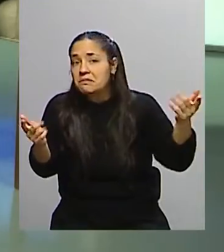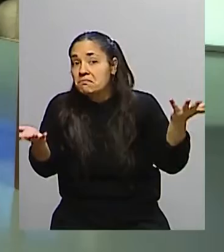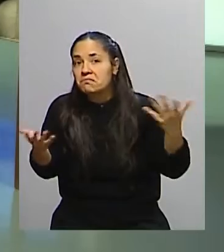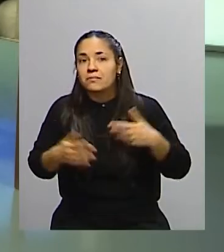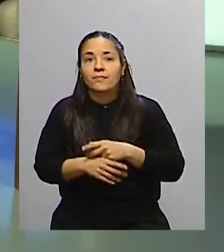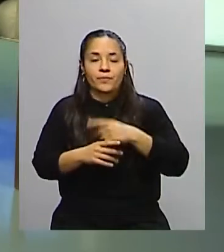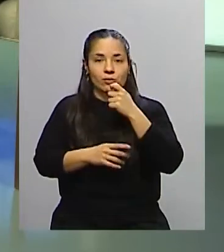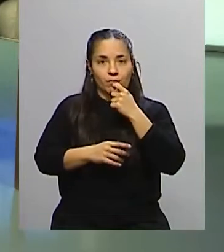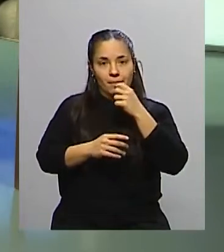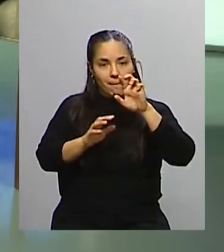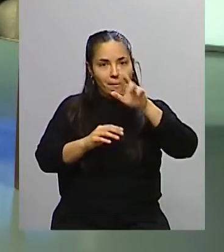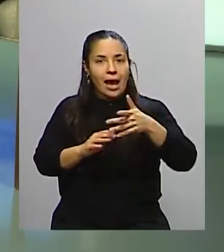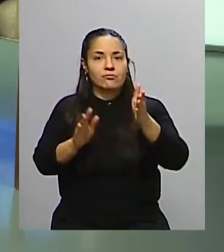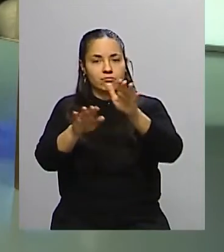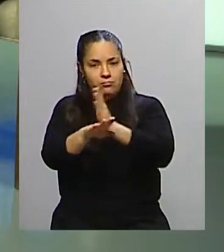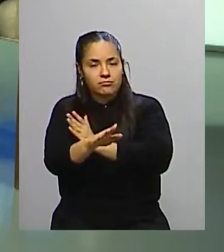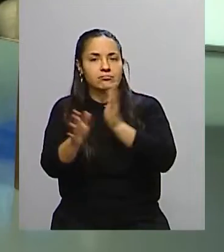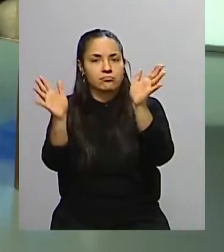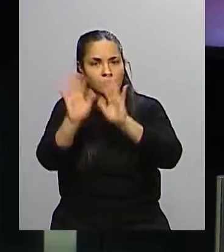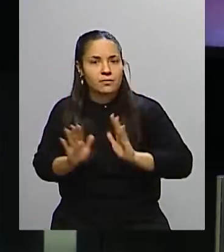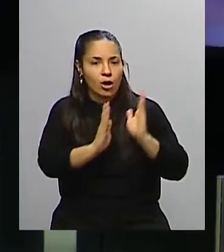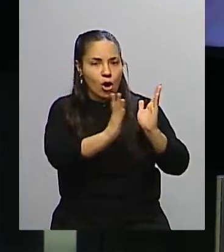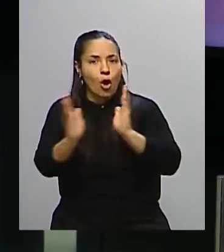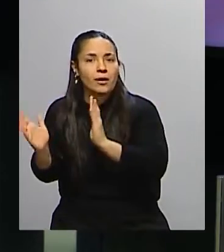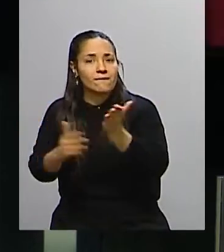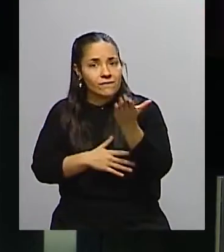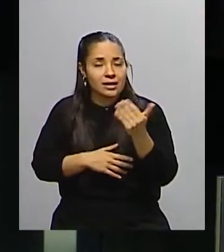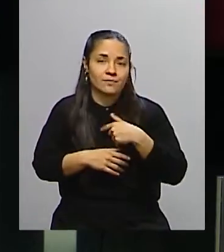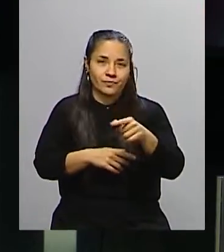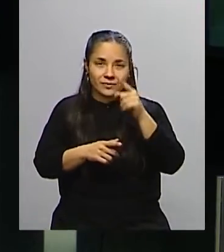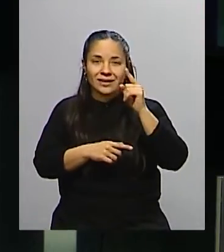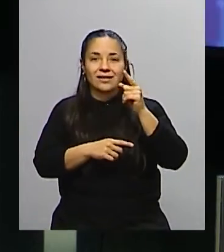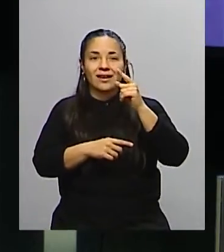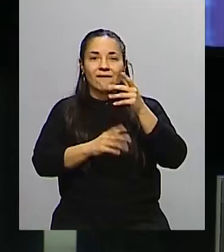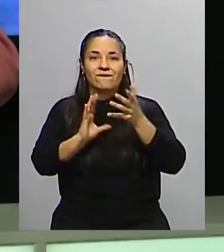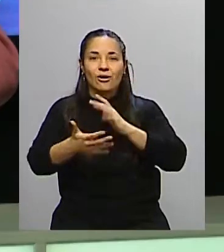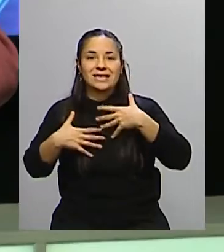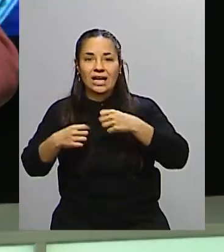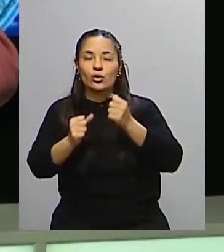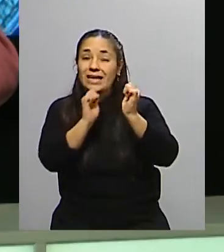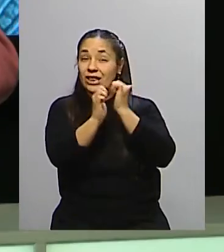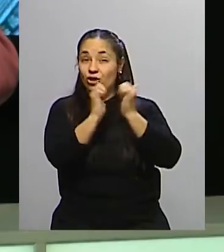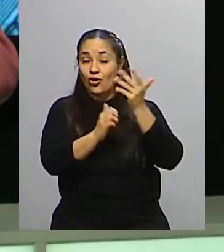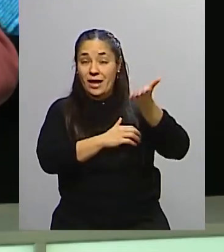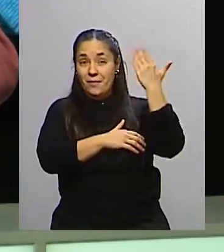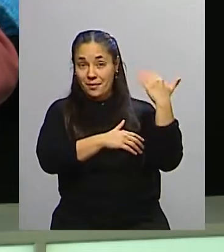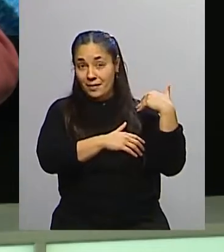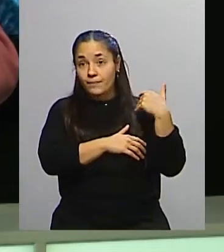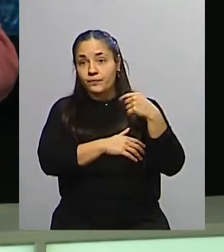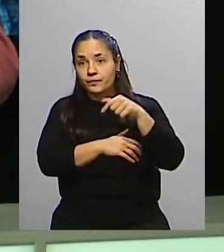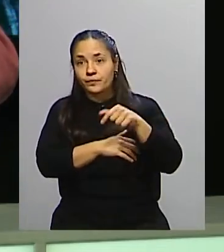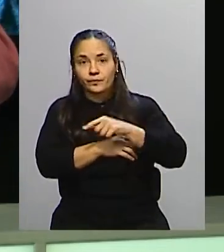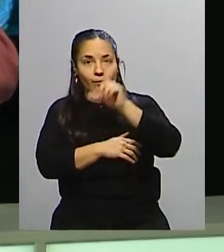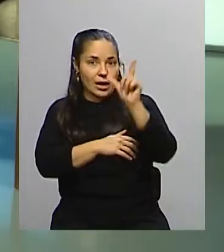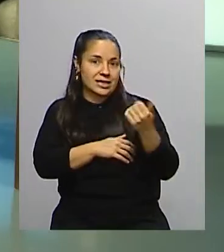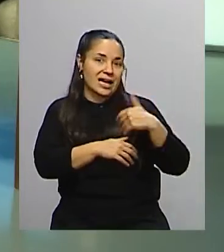de planificación, y si uno piensa cómo es la historia de nuestro sistema de salud, en realidad es bastante reflejo de lo que nosotros hacemos con nuestro